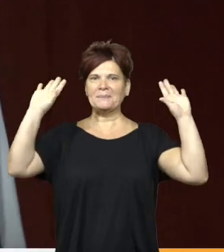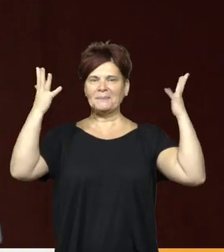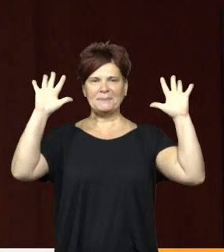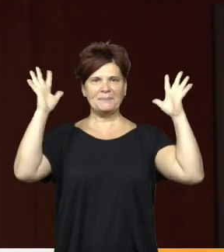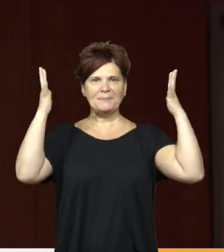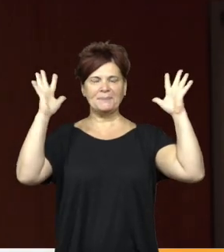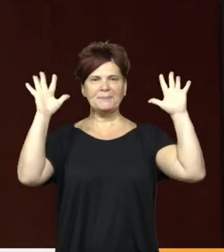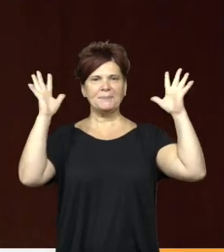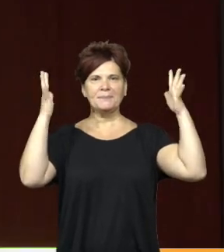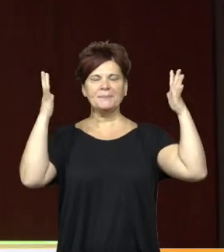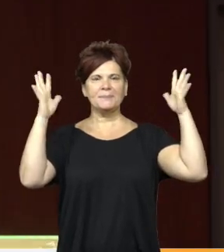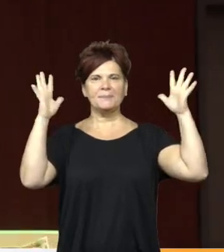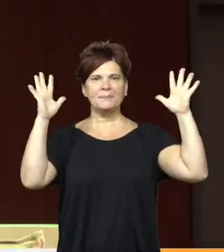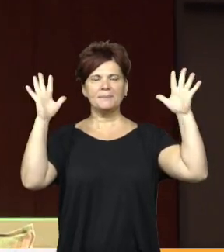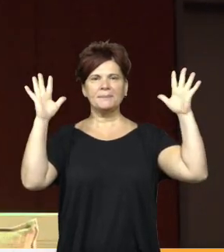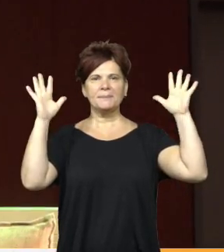Gracias.